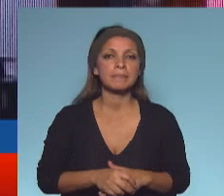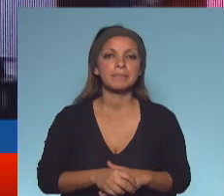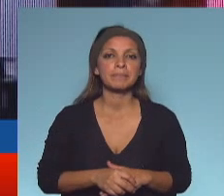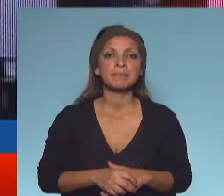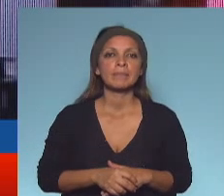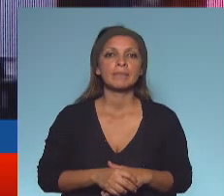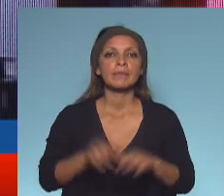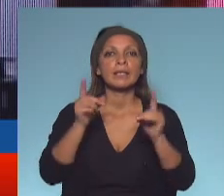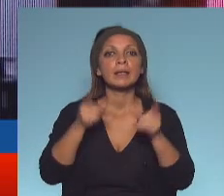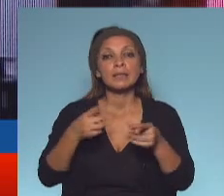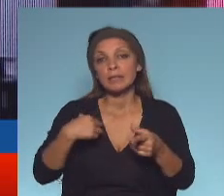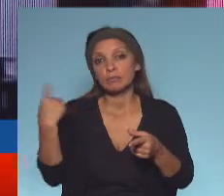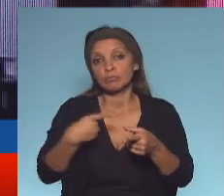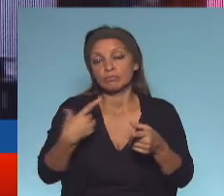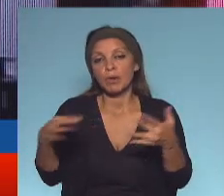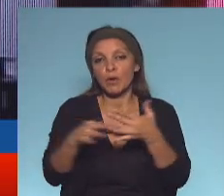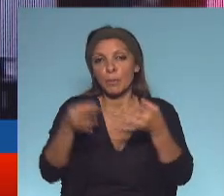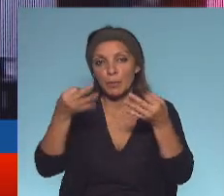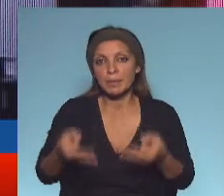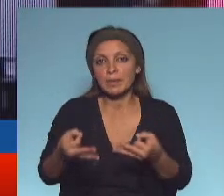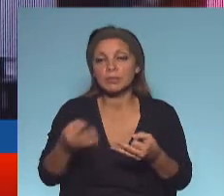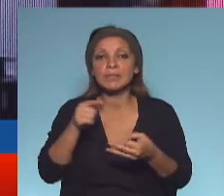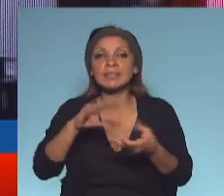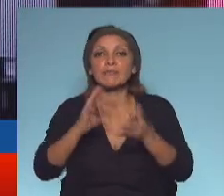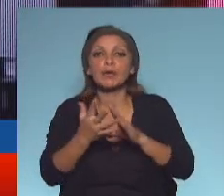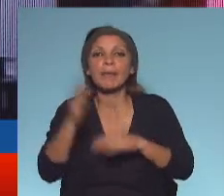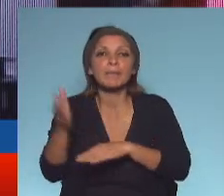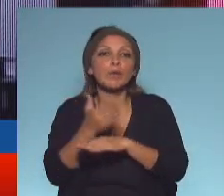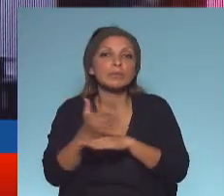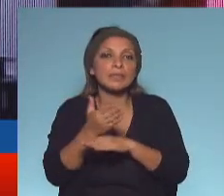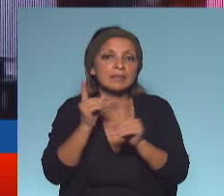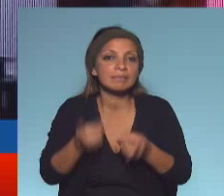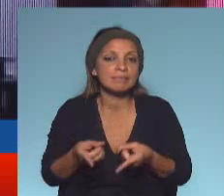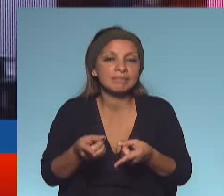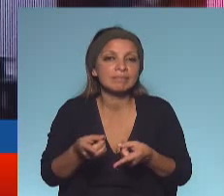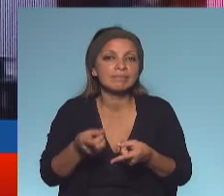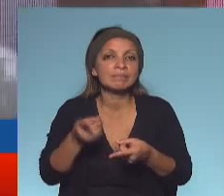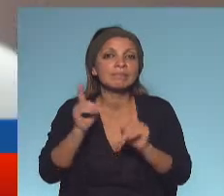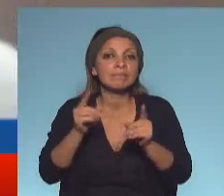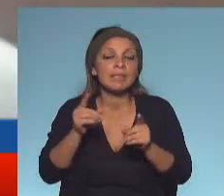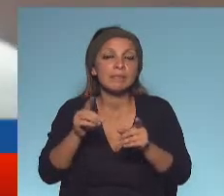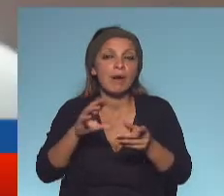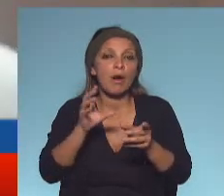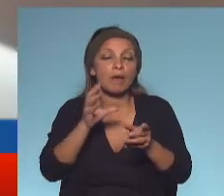y ese es nuestro compromiso, porque es nuestra forma de producir los cortes que exportamos,